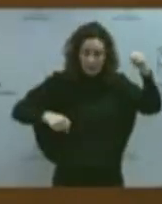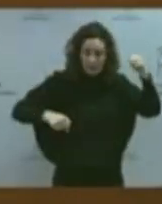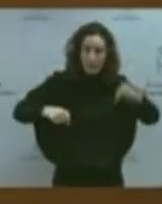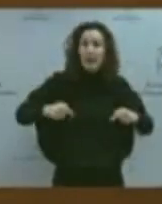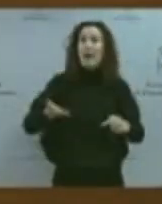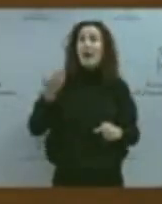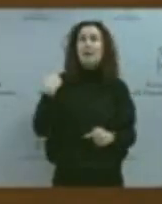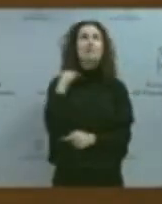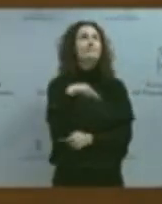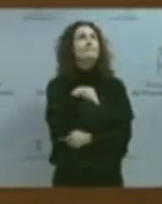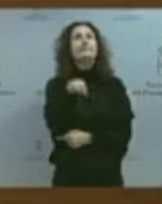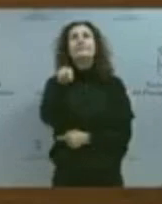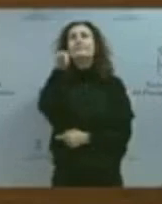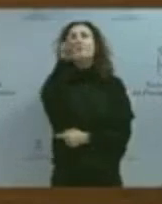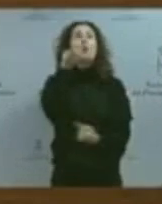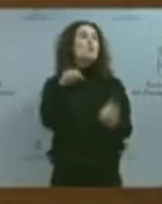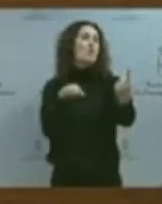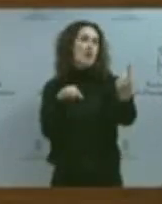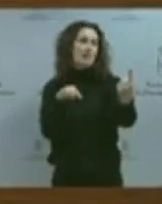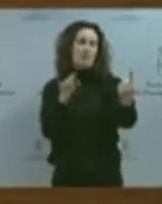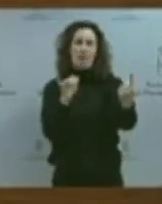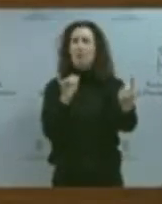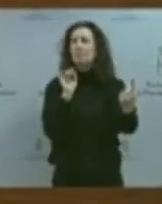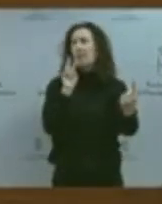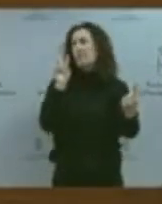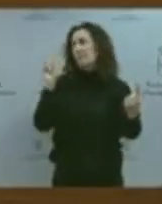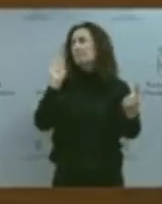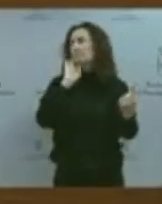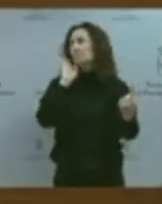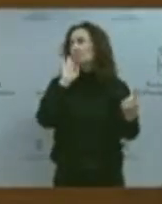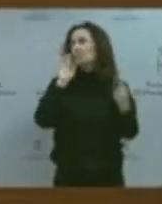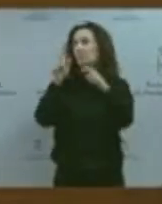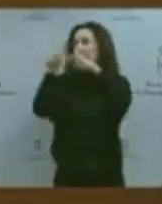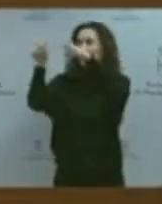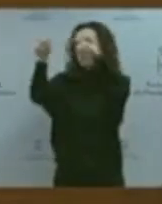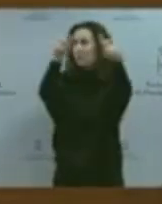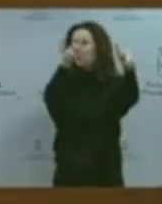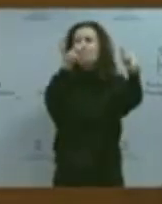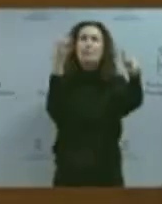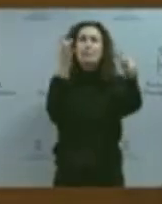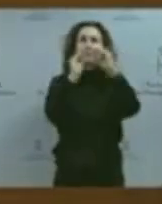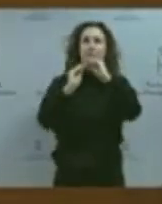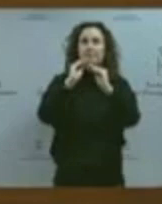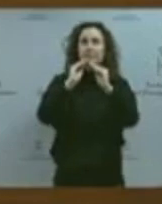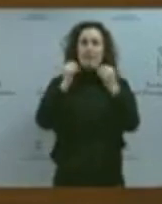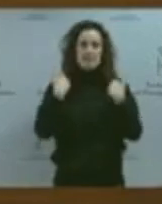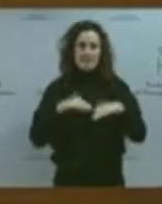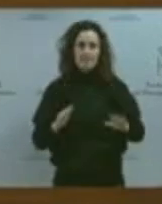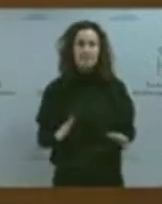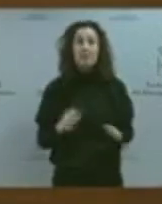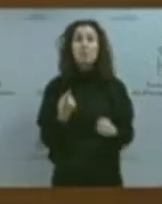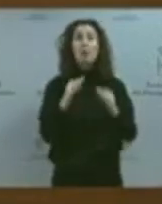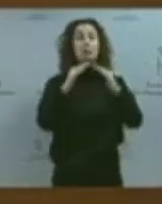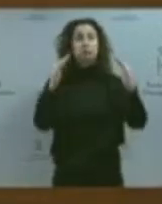hay restos de unas cuantas más, por tanto el tejado tiene que ser reparado. Ahora, un tejado que cuesta casi 200.000 euros no